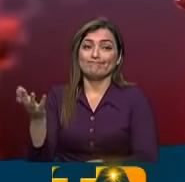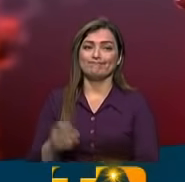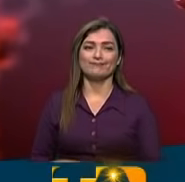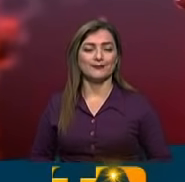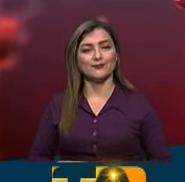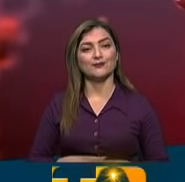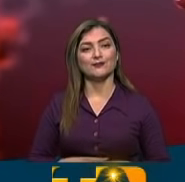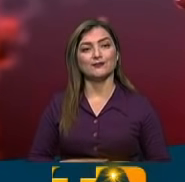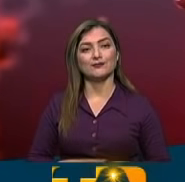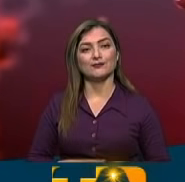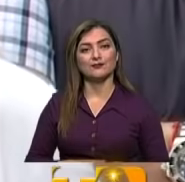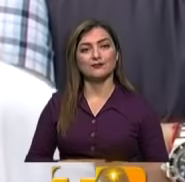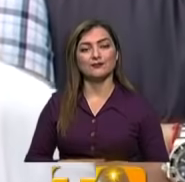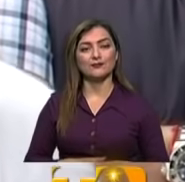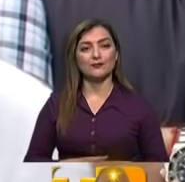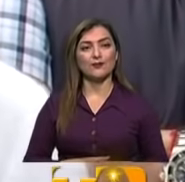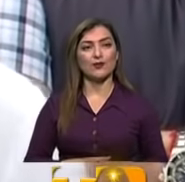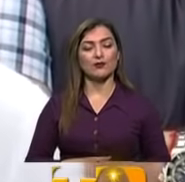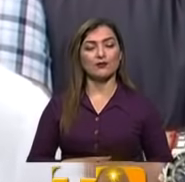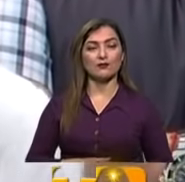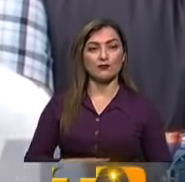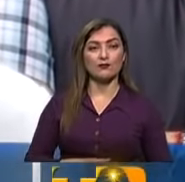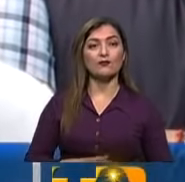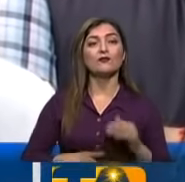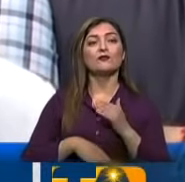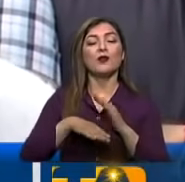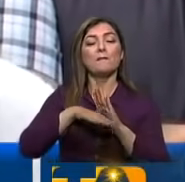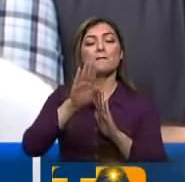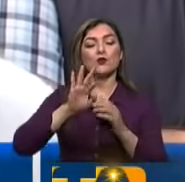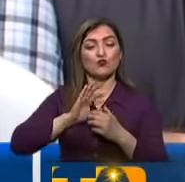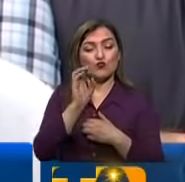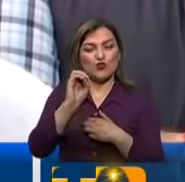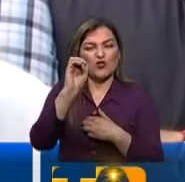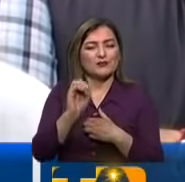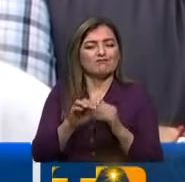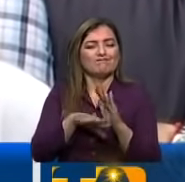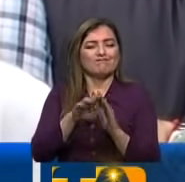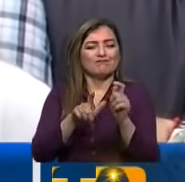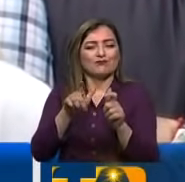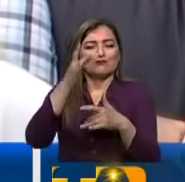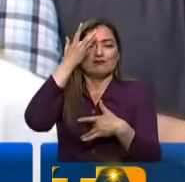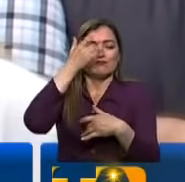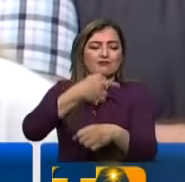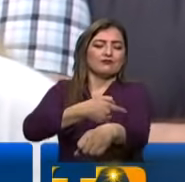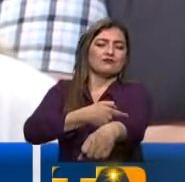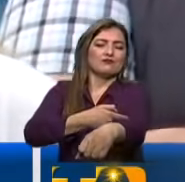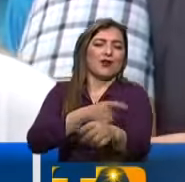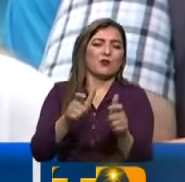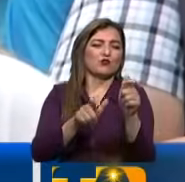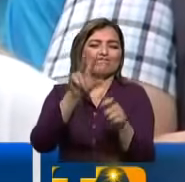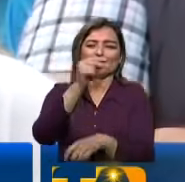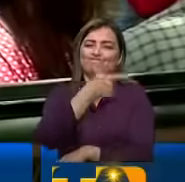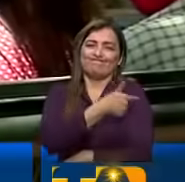registraron alrededor de 500. Y el mayor porcentaje de las personas que están hospitalizadas son los pacientes